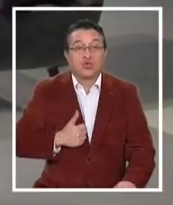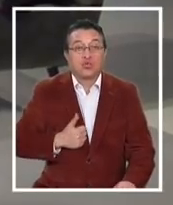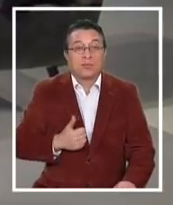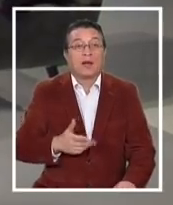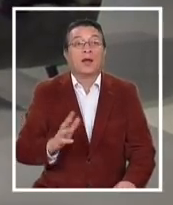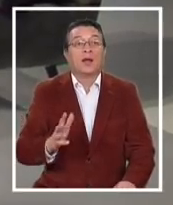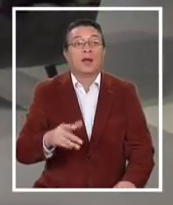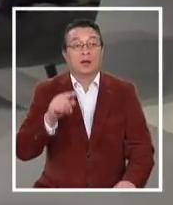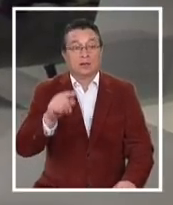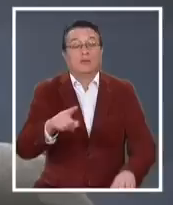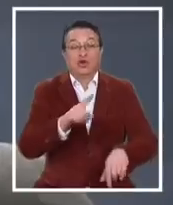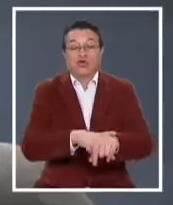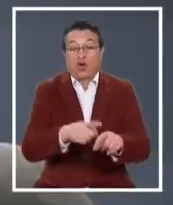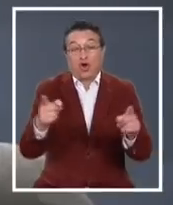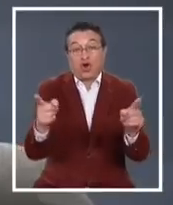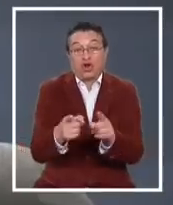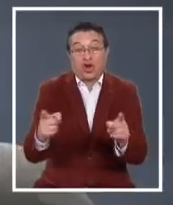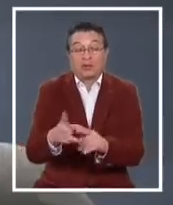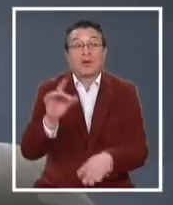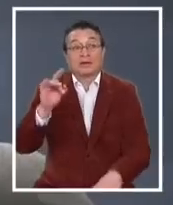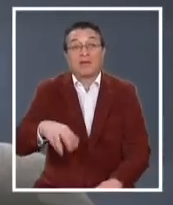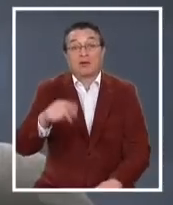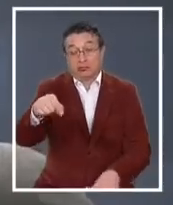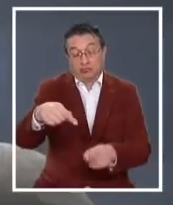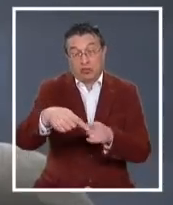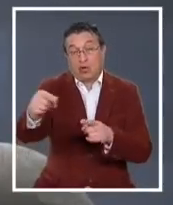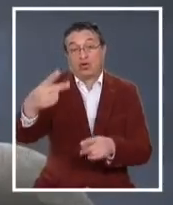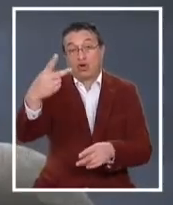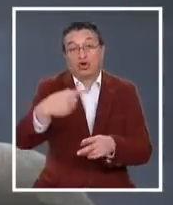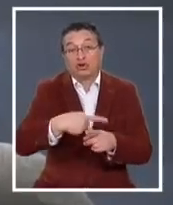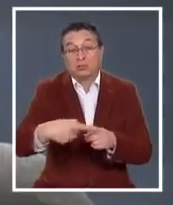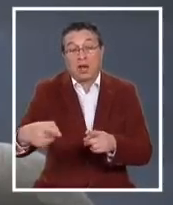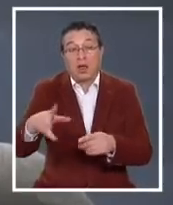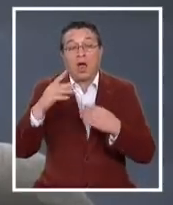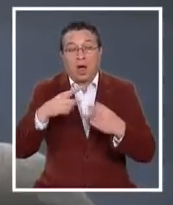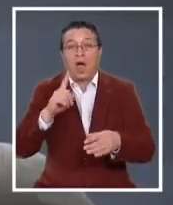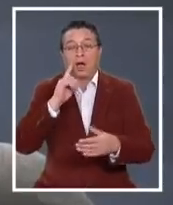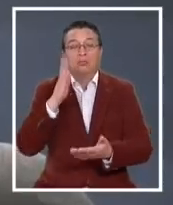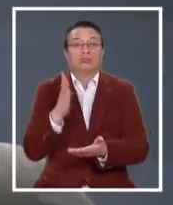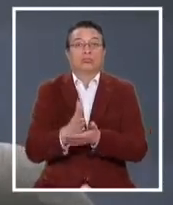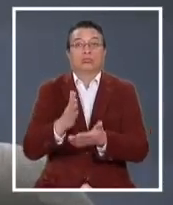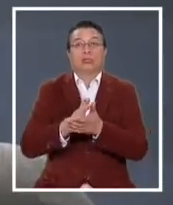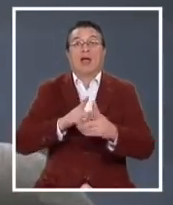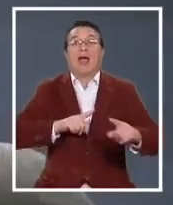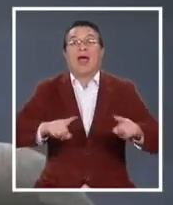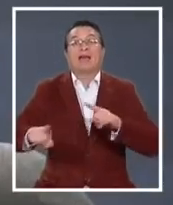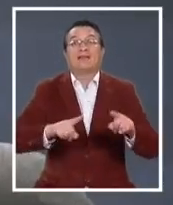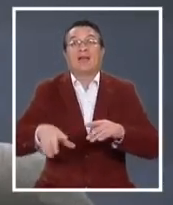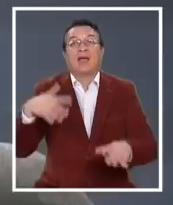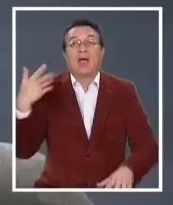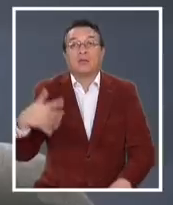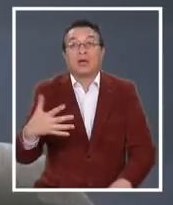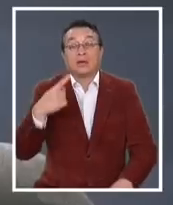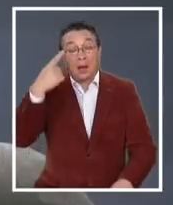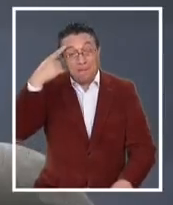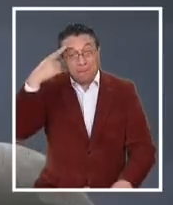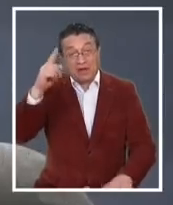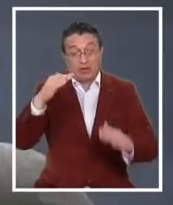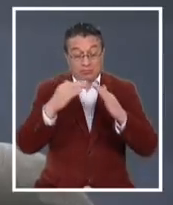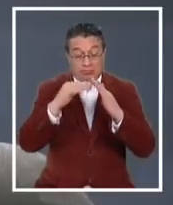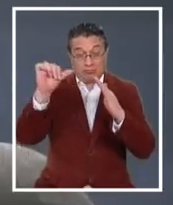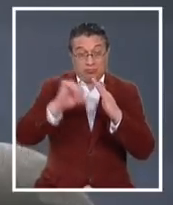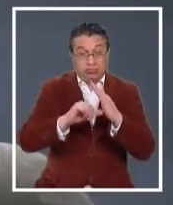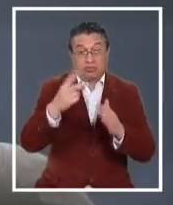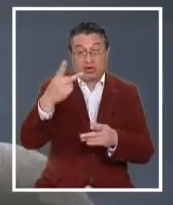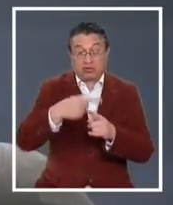que hoy día no tenemos... Sabemos que de aquí a 2 semanas... hay restricciones a nivel de las actividades esenciales, pero no sabemos si las cuarentenas se van a